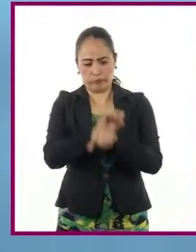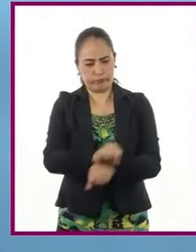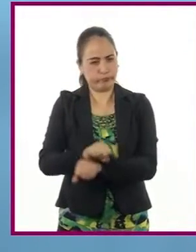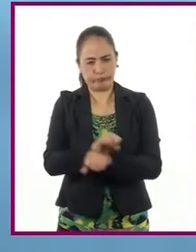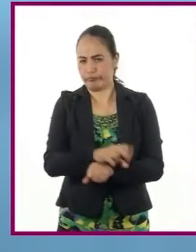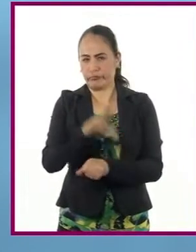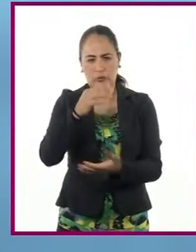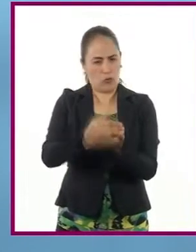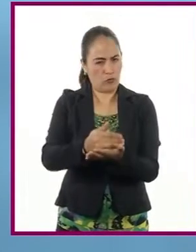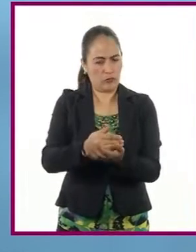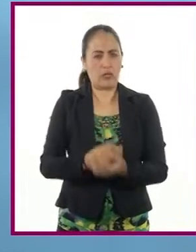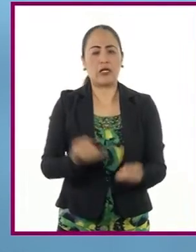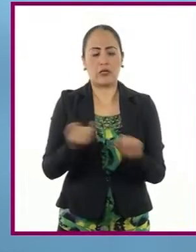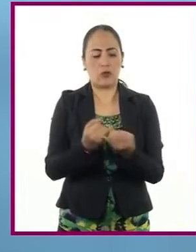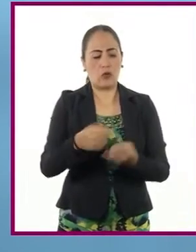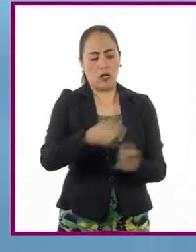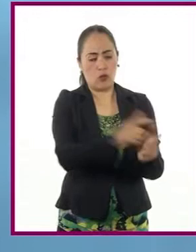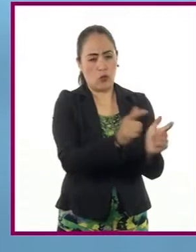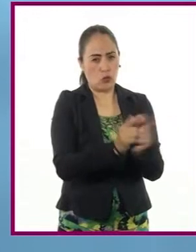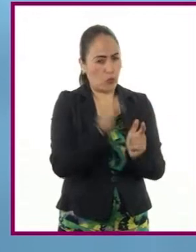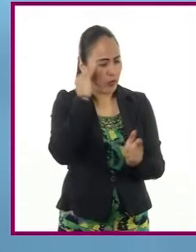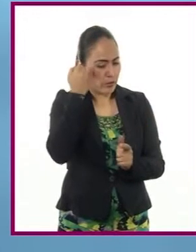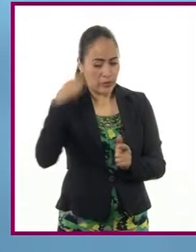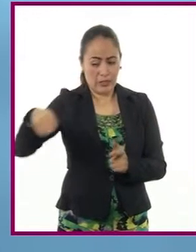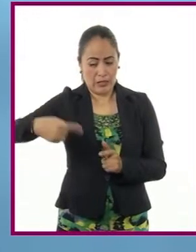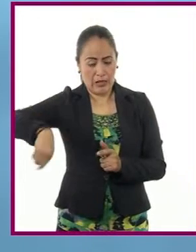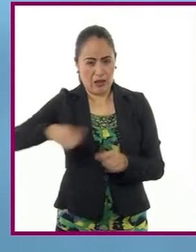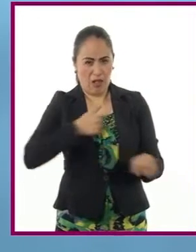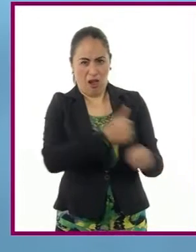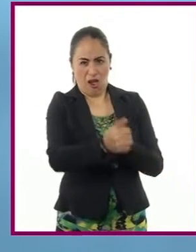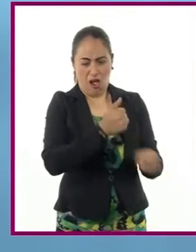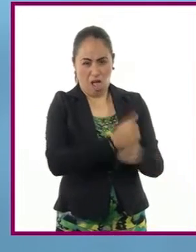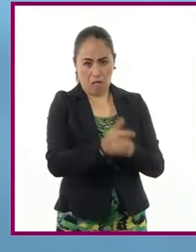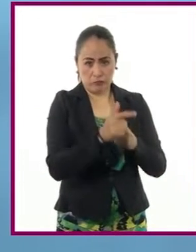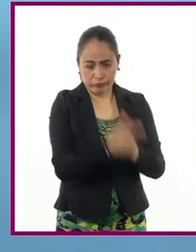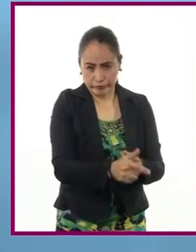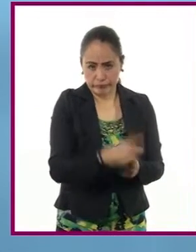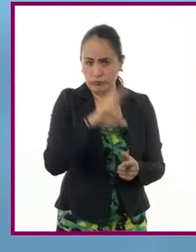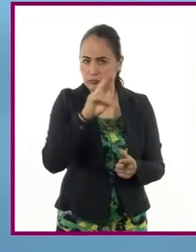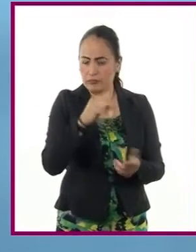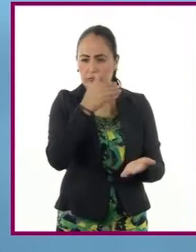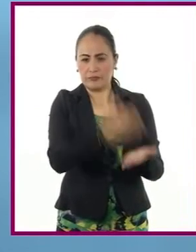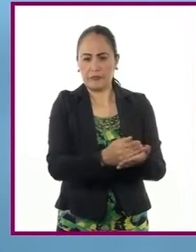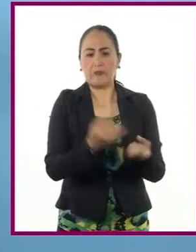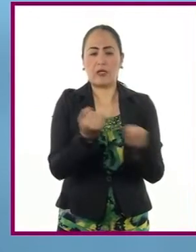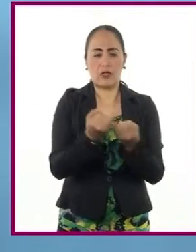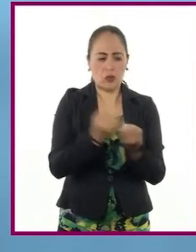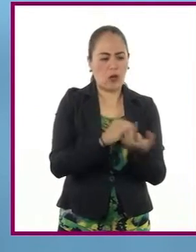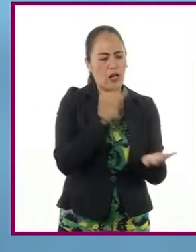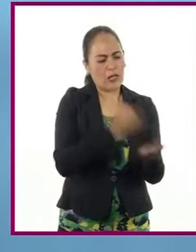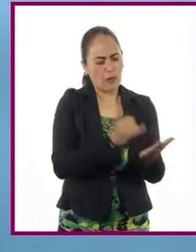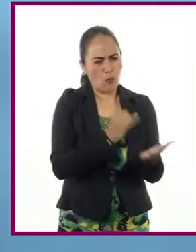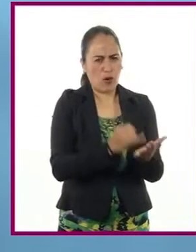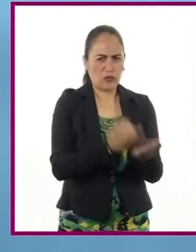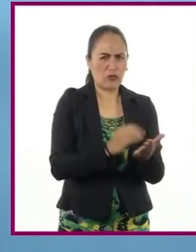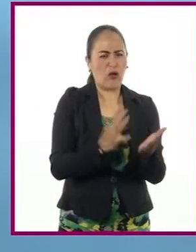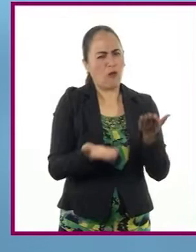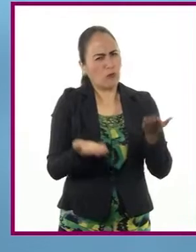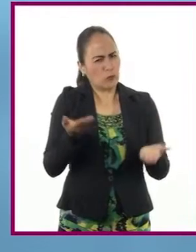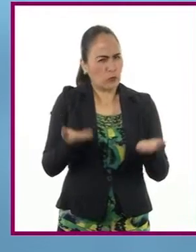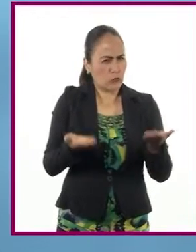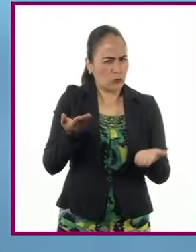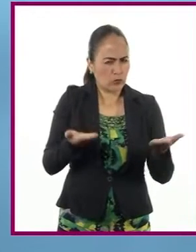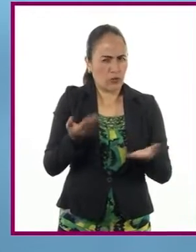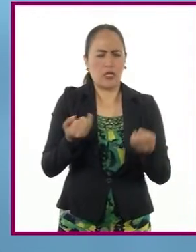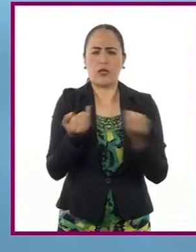y maltrato de los indígenas. Se comenzó a regular el tributo que daban a los encomenderos y se reorganizó